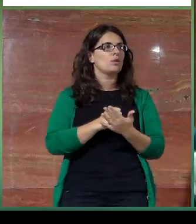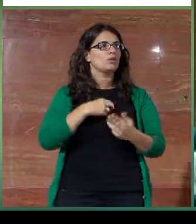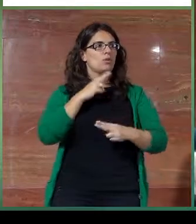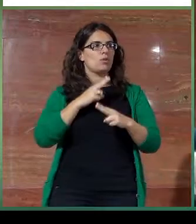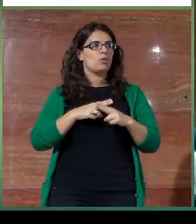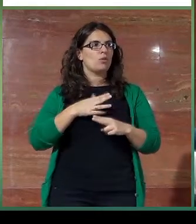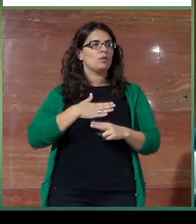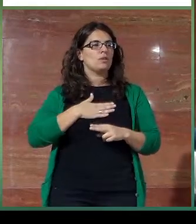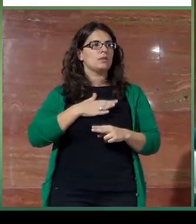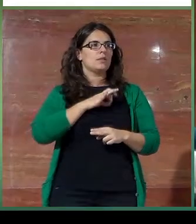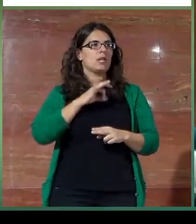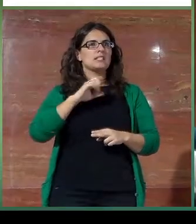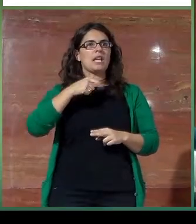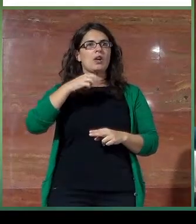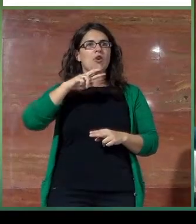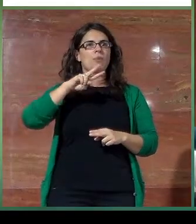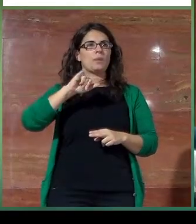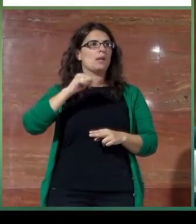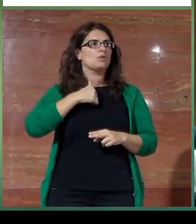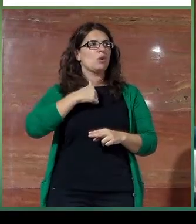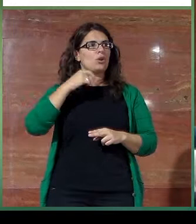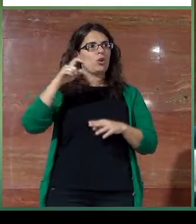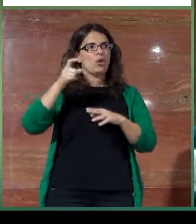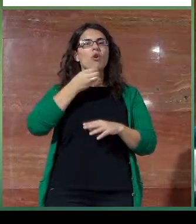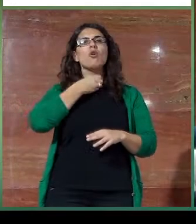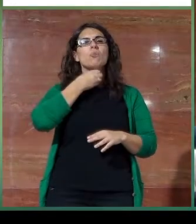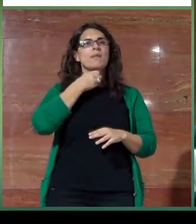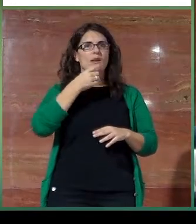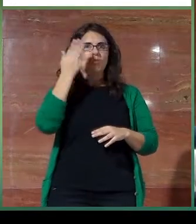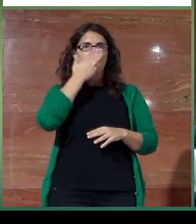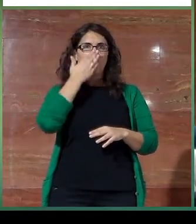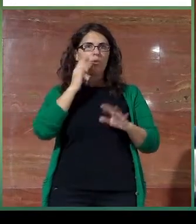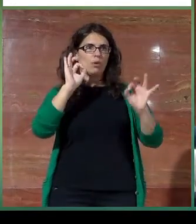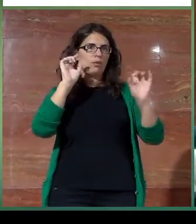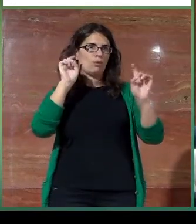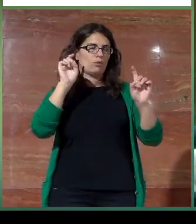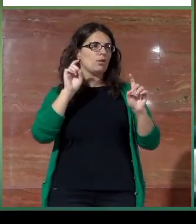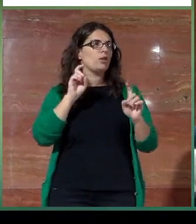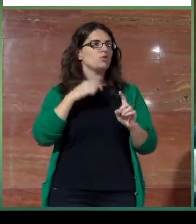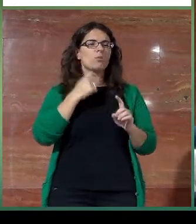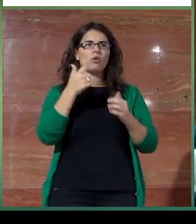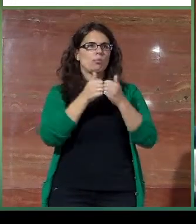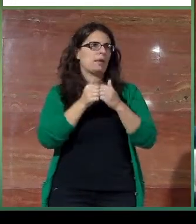soy logopeda en un colegio de educación especial. Yo me he sentido un poco perdida entre